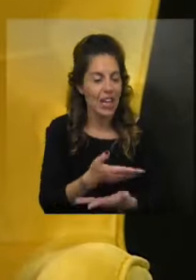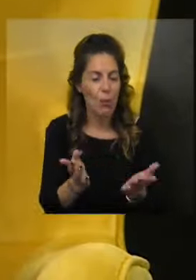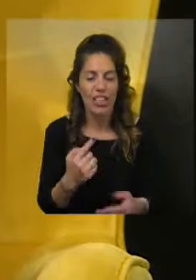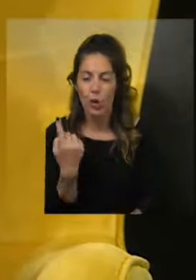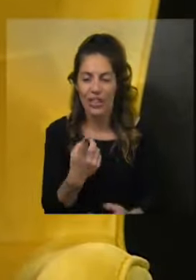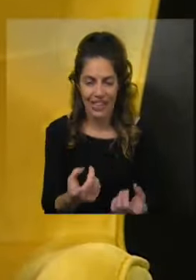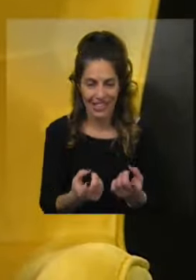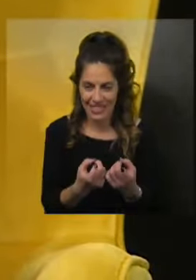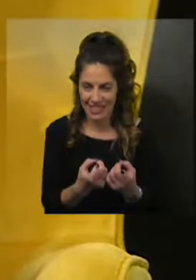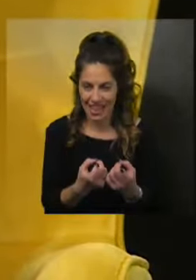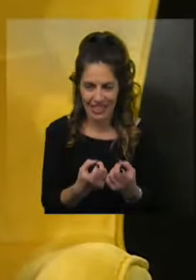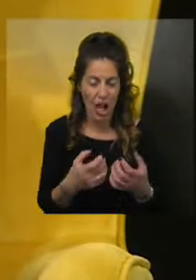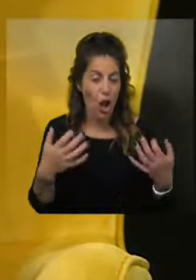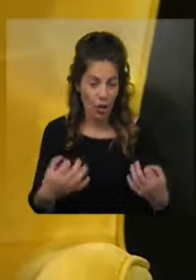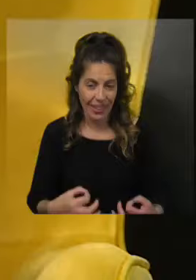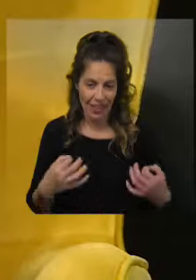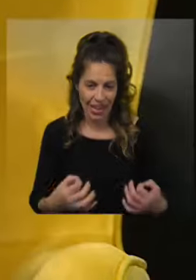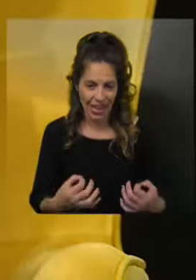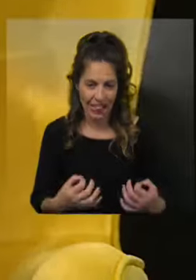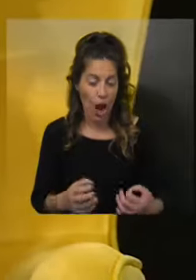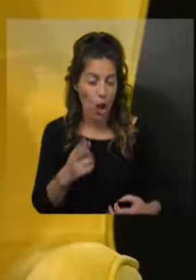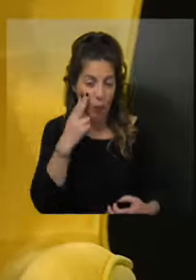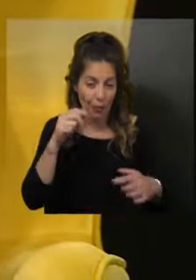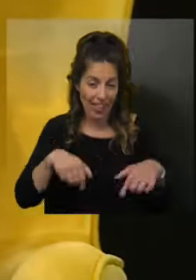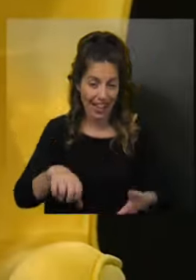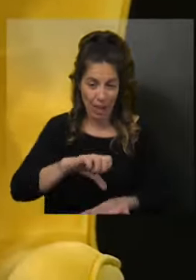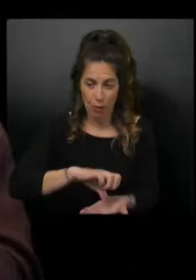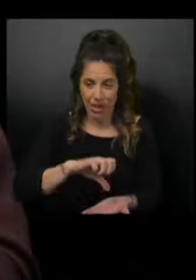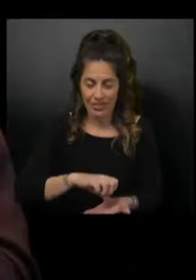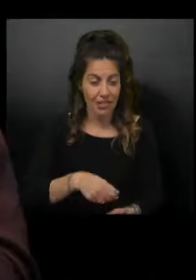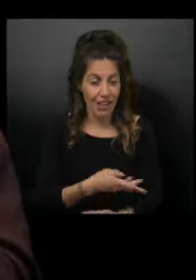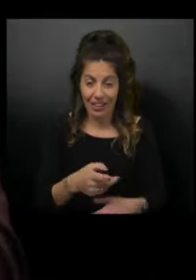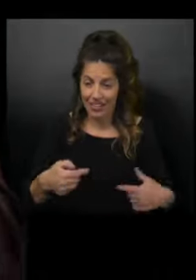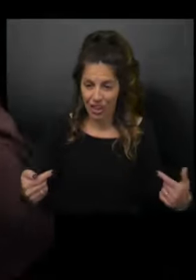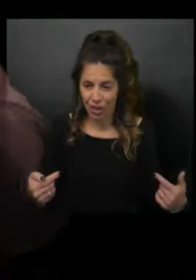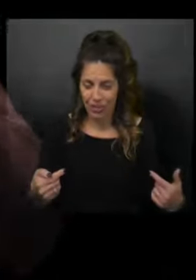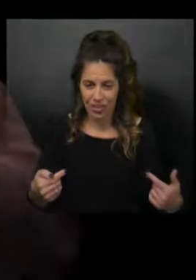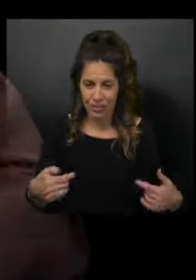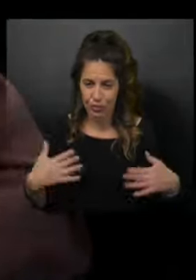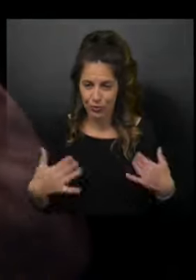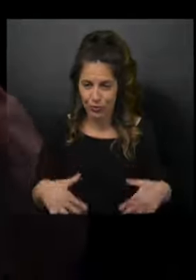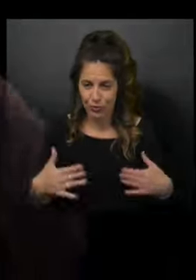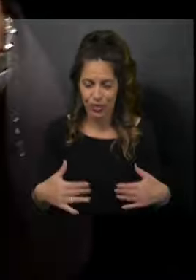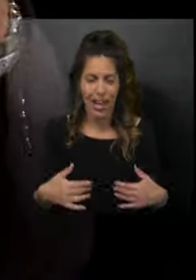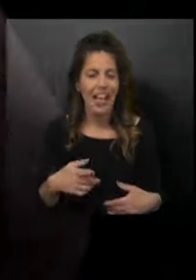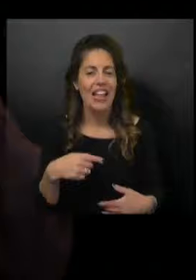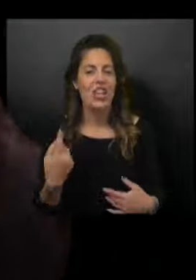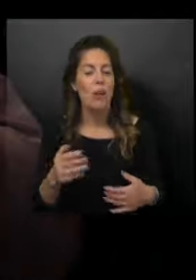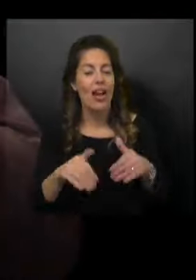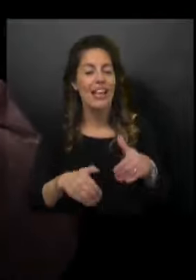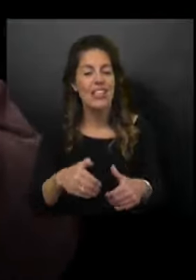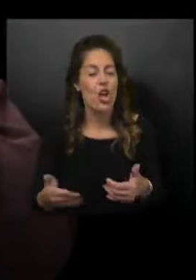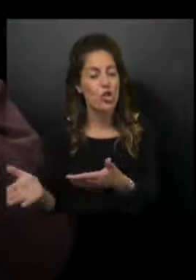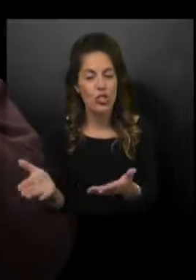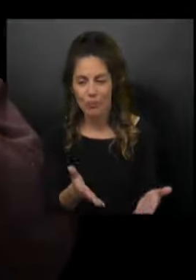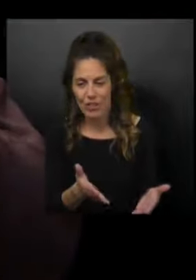y lo que realmente son los problemas del país Qué cantidad de cosas Eh bueno después de las elecciones Los invito